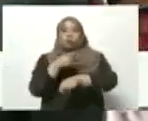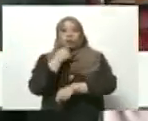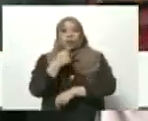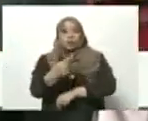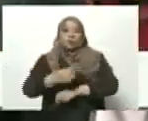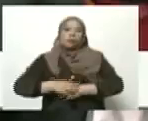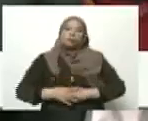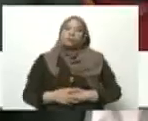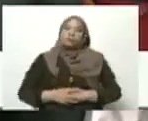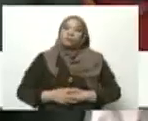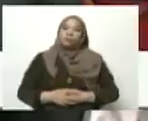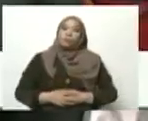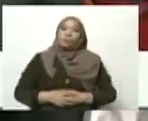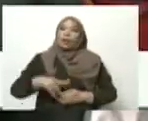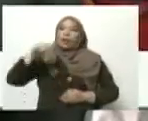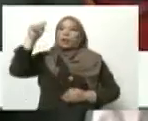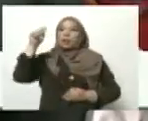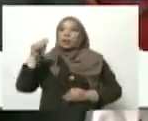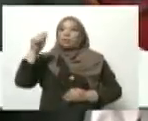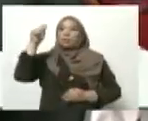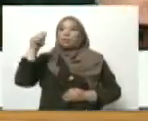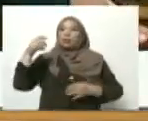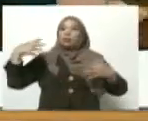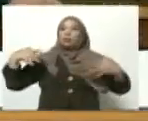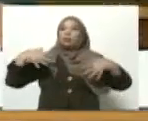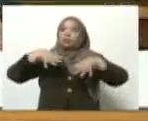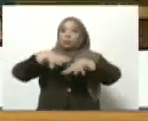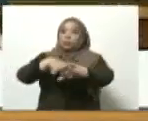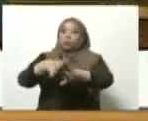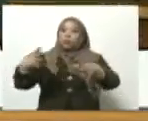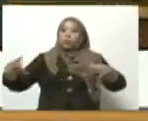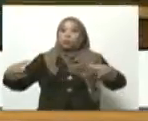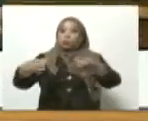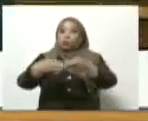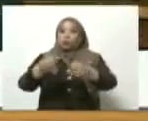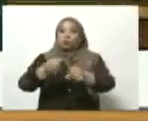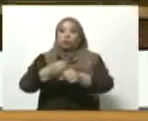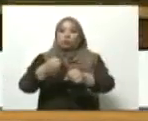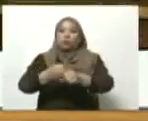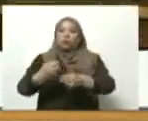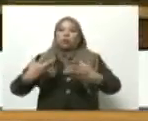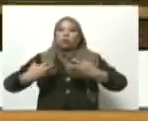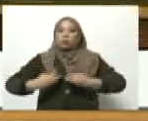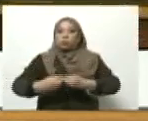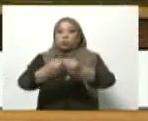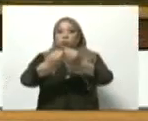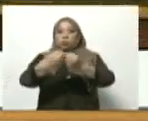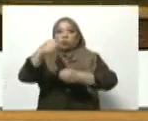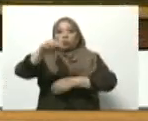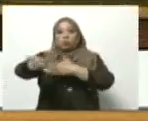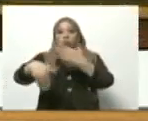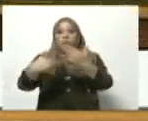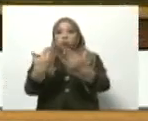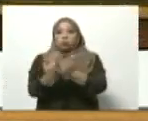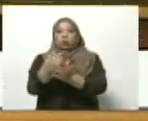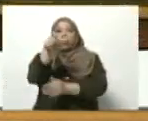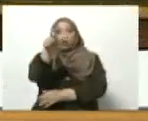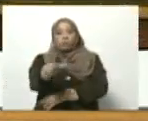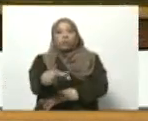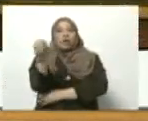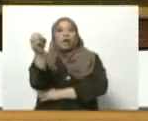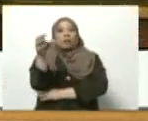a parlamentarios y parlamentarias integrantes de una comisión para acompañar a Samuel Moncada hasta el hemiciclo de